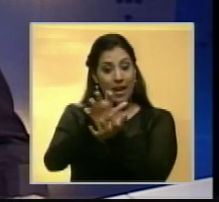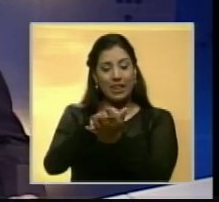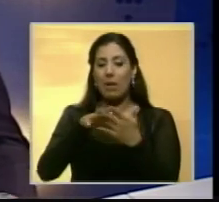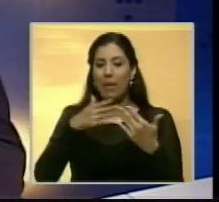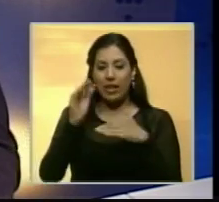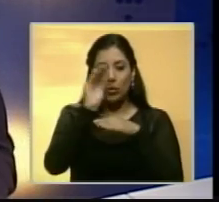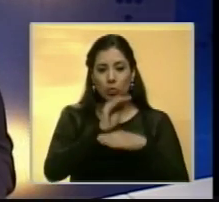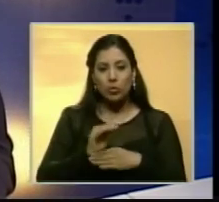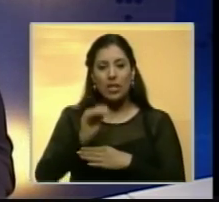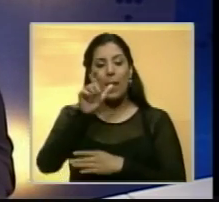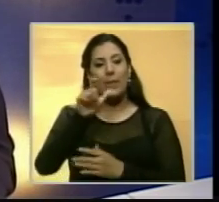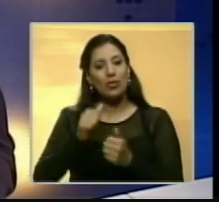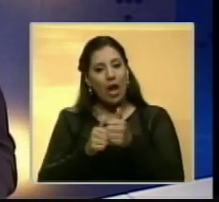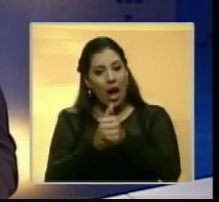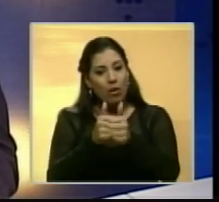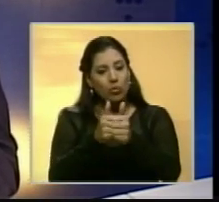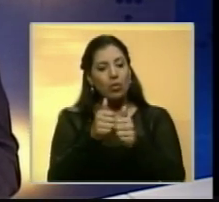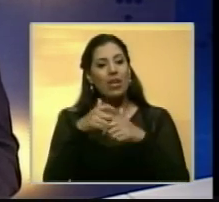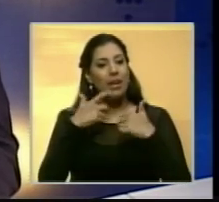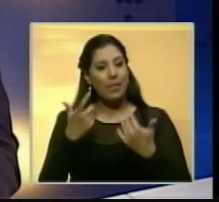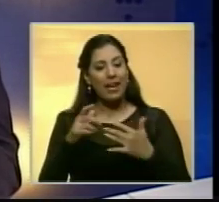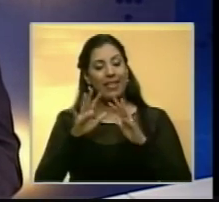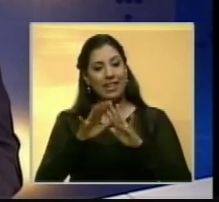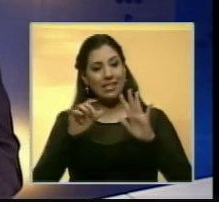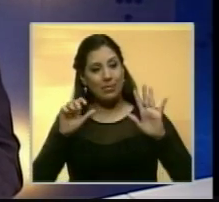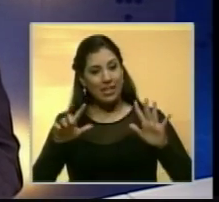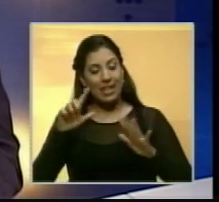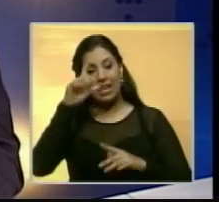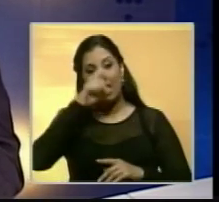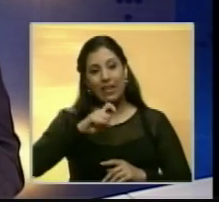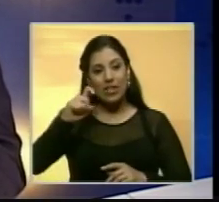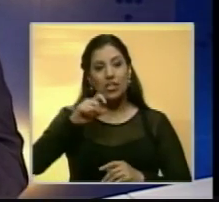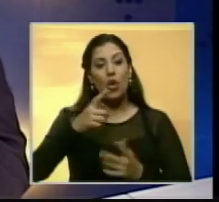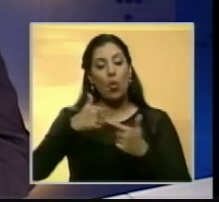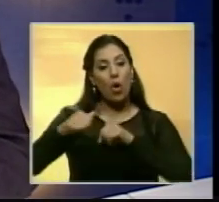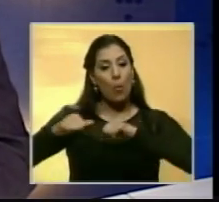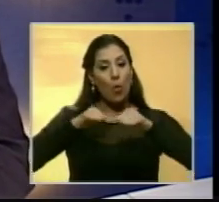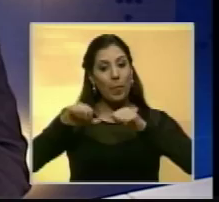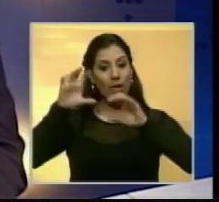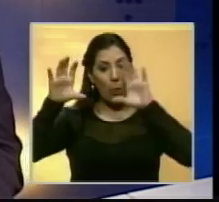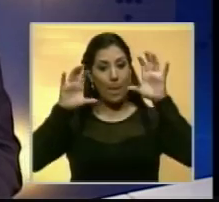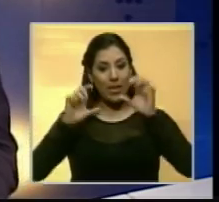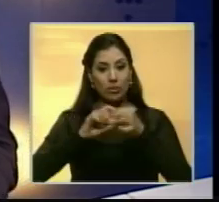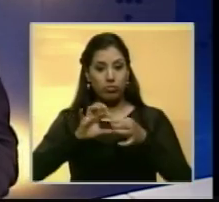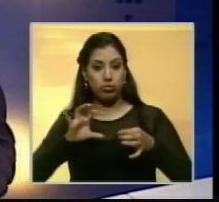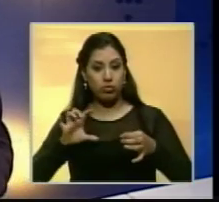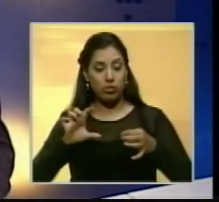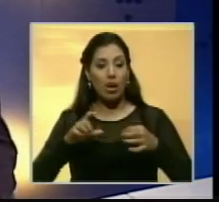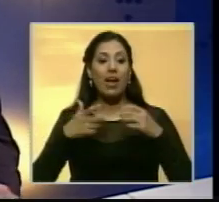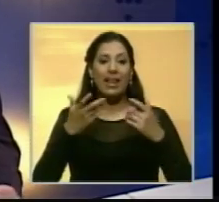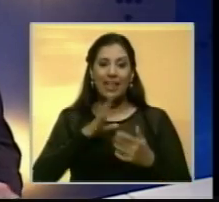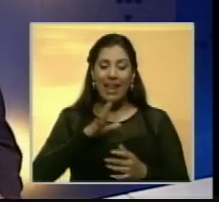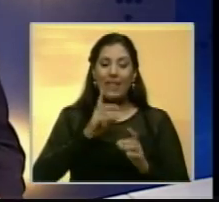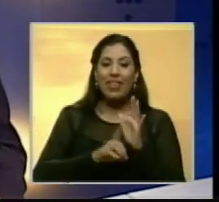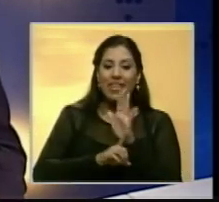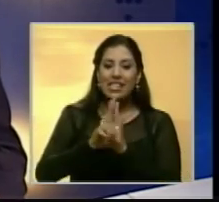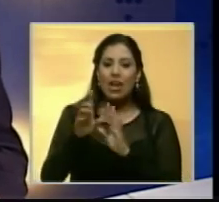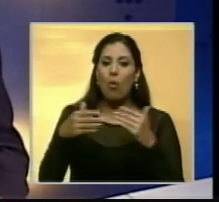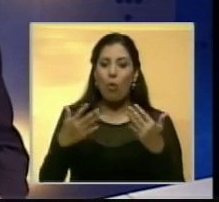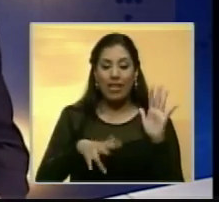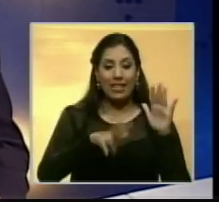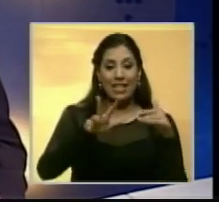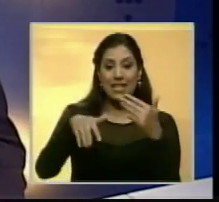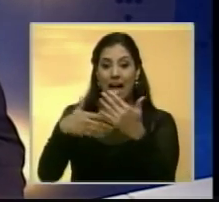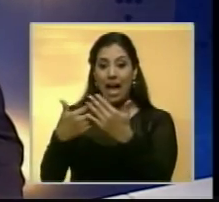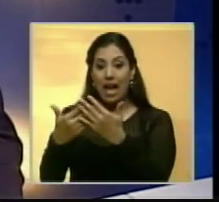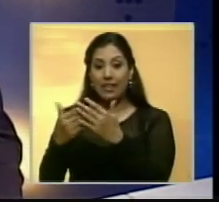para el resguardo de los asistentes a la 17ª edición de la Cumbre del Movimiento de Países No Alineados, que se desarrollará del